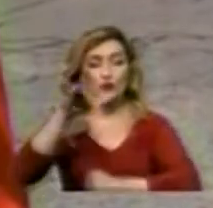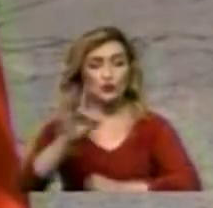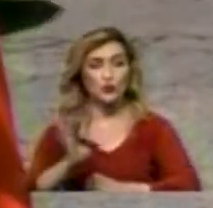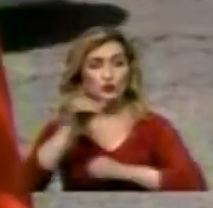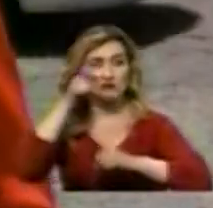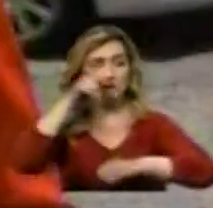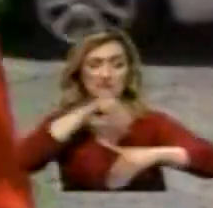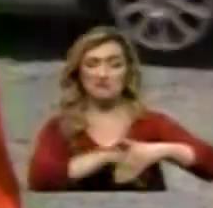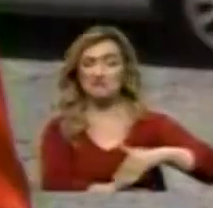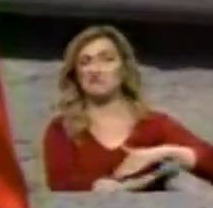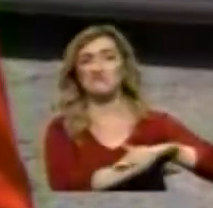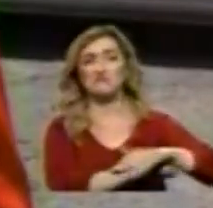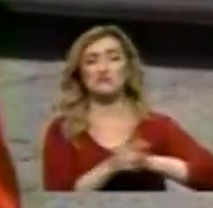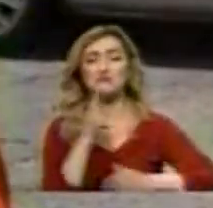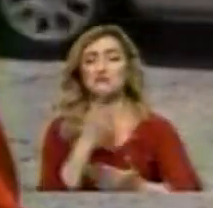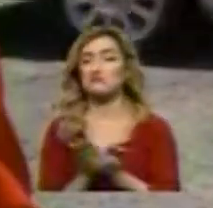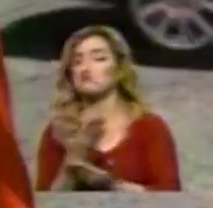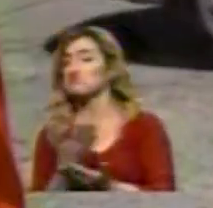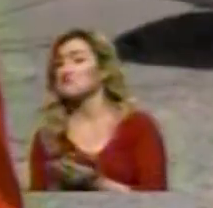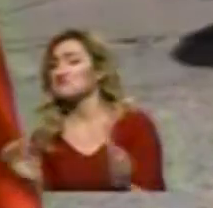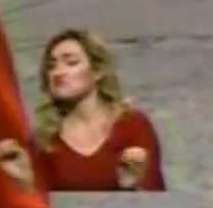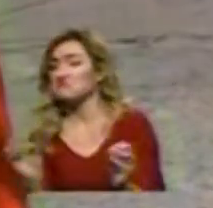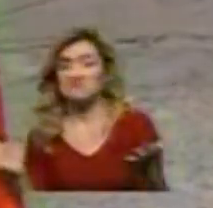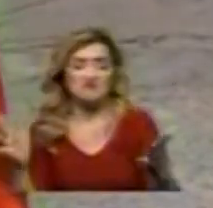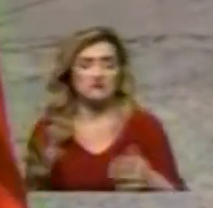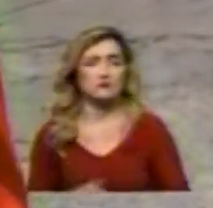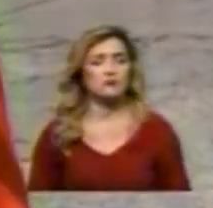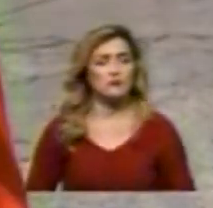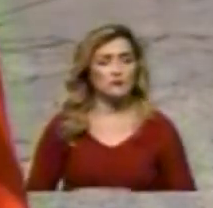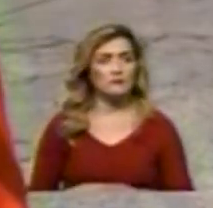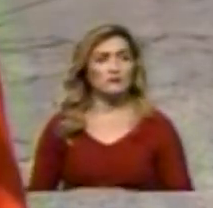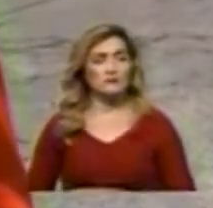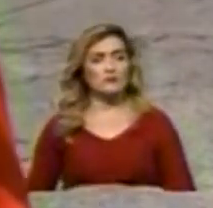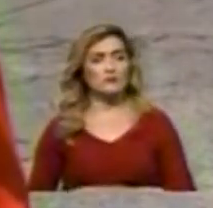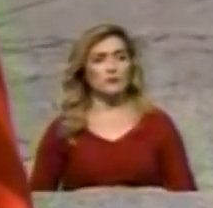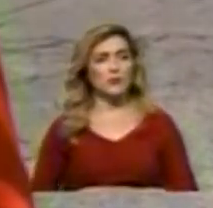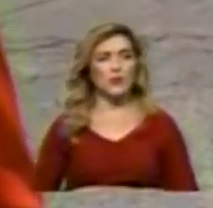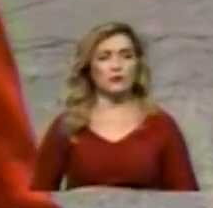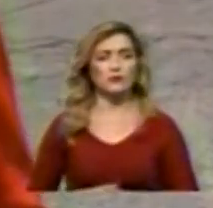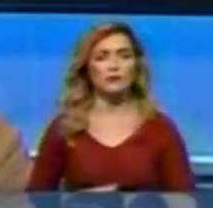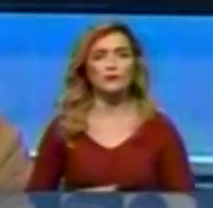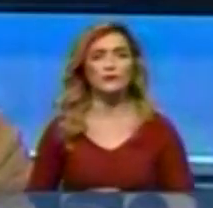archivó esta causa por no encontrar ningún tipo de indicio en contra de los exfuncionarios capitalinos.